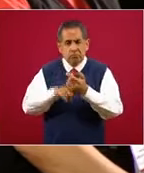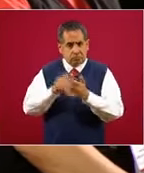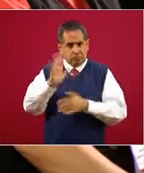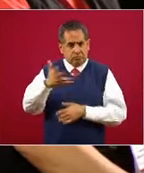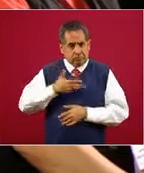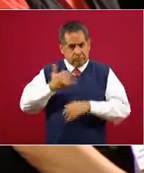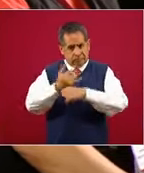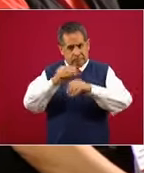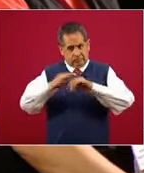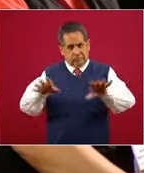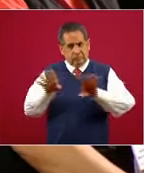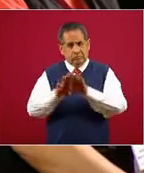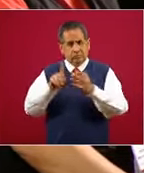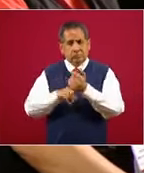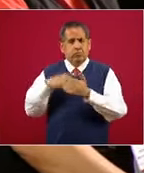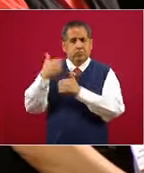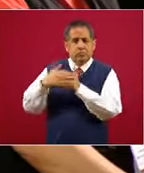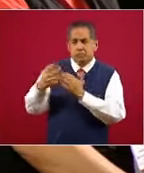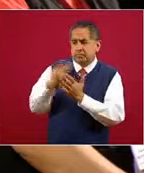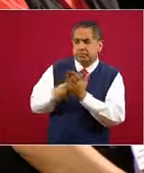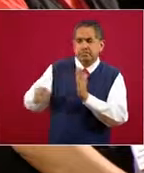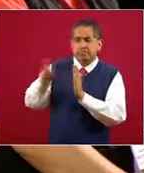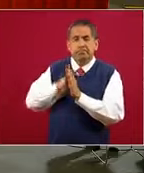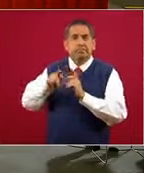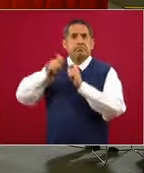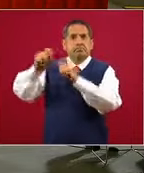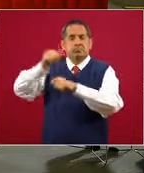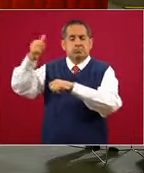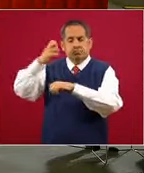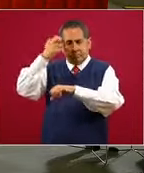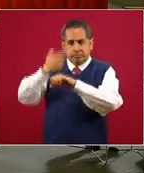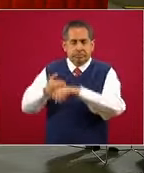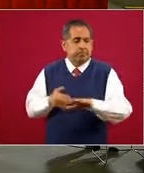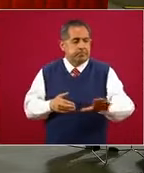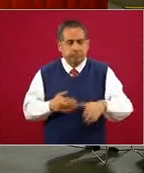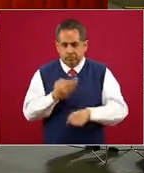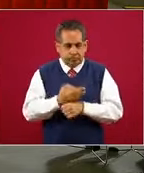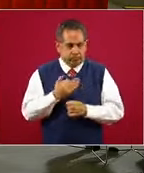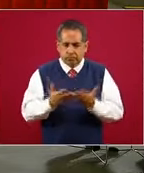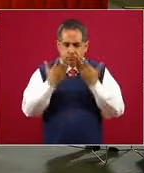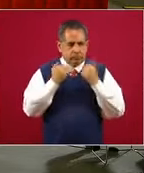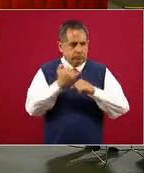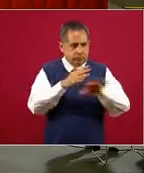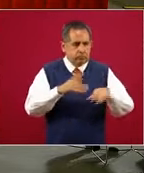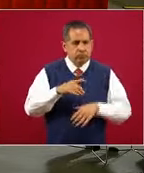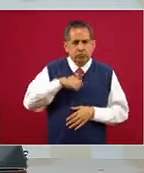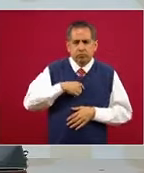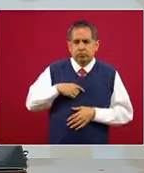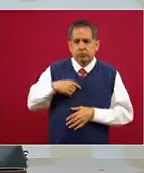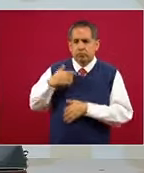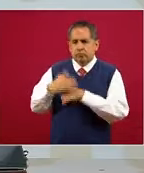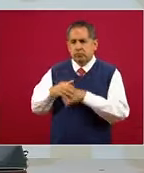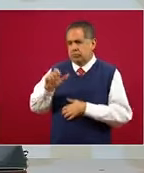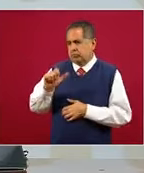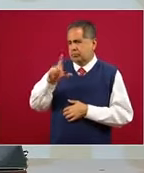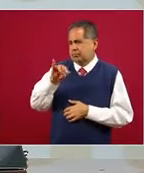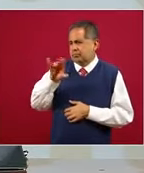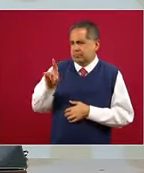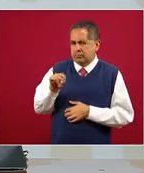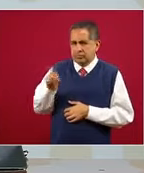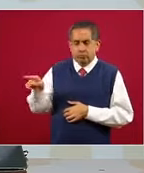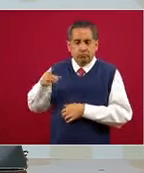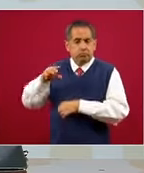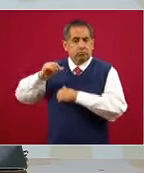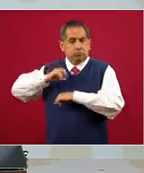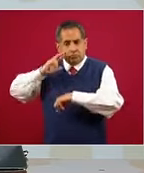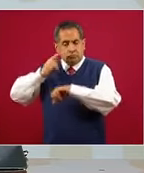tienen información sobre las plazas que va a haber en el extranjero. Gracias. No tengo información en este momento, pero con gusto el doctor Alejandro Esbarch, quien es